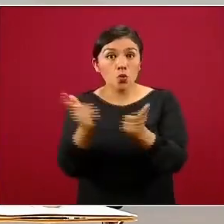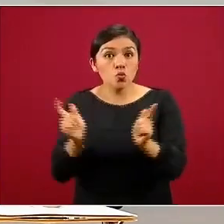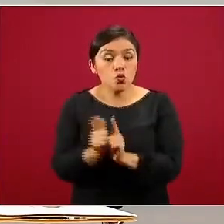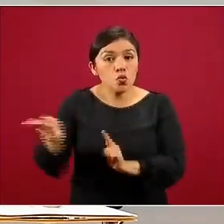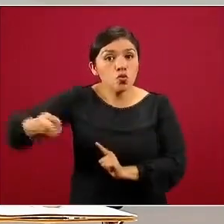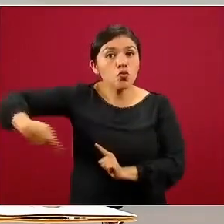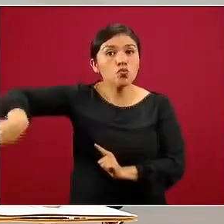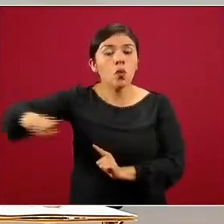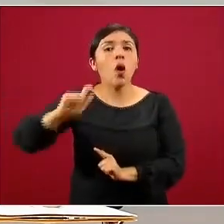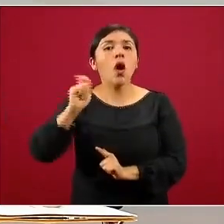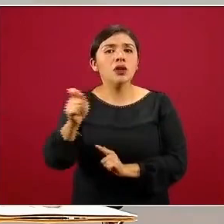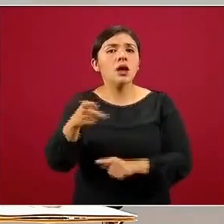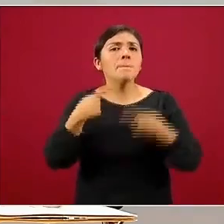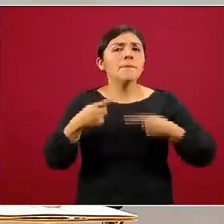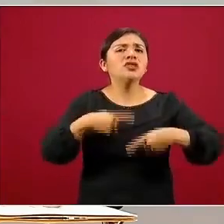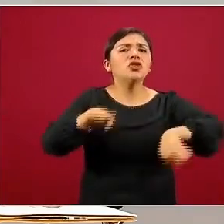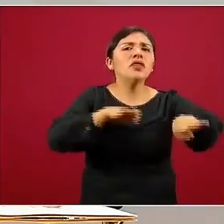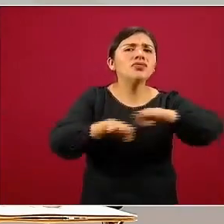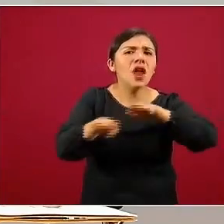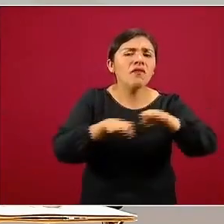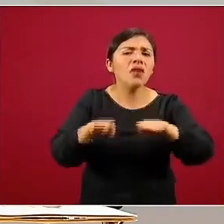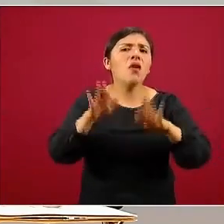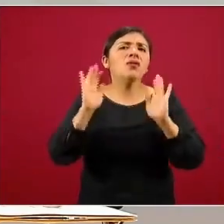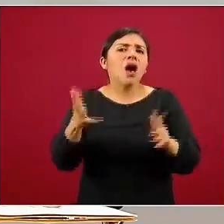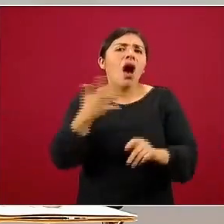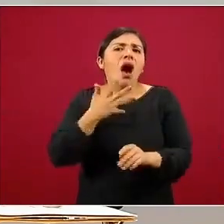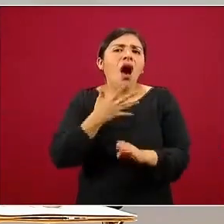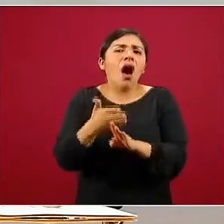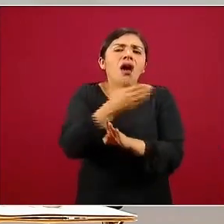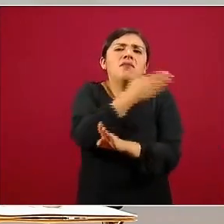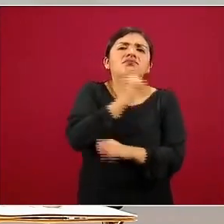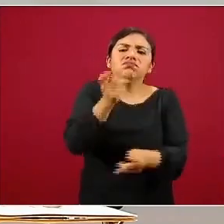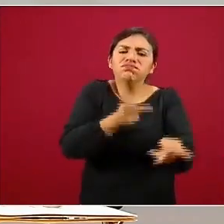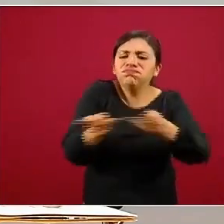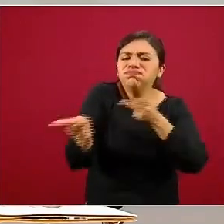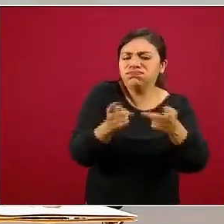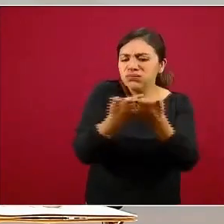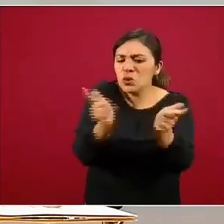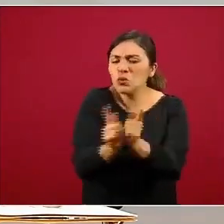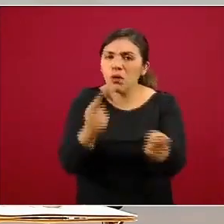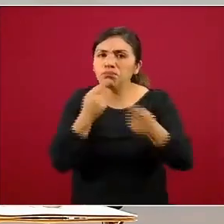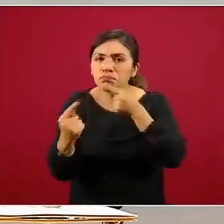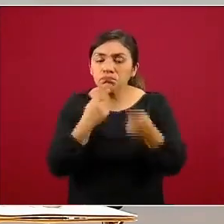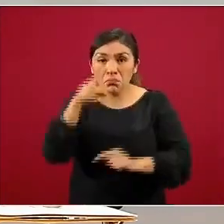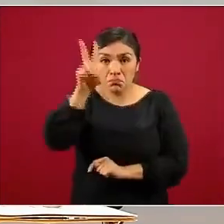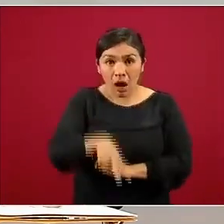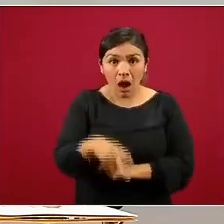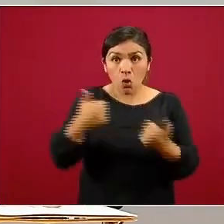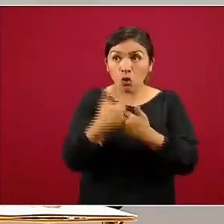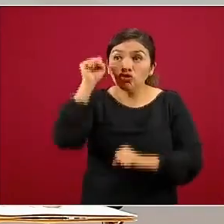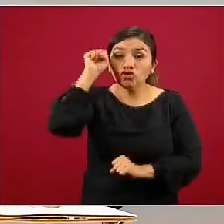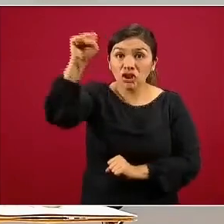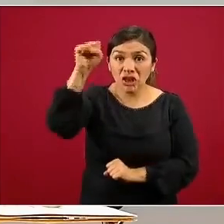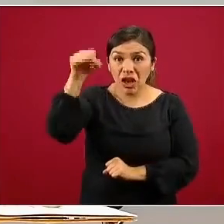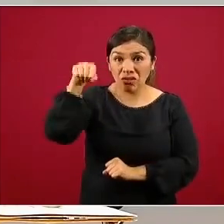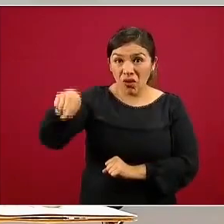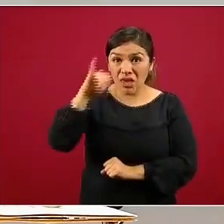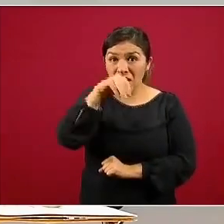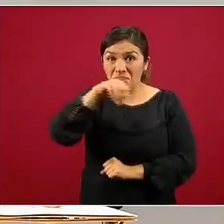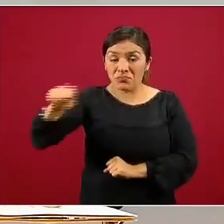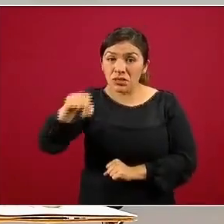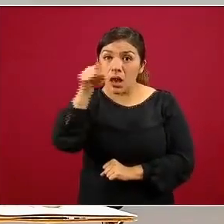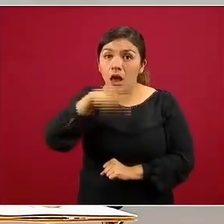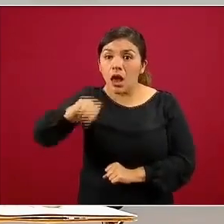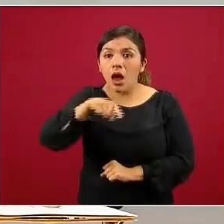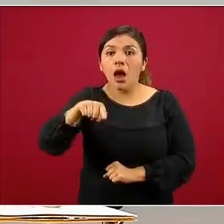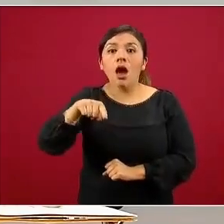grupo específico de trabajadores que se han estado organizando y agrupando. La verdad que con el Sindicato Nacional de Trabajadores del Seguro